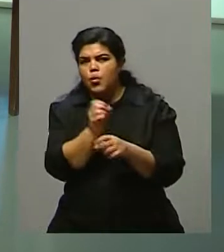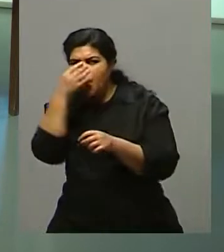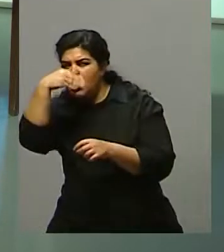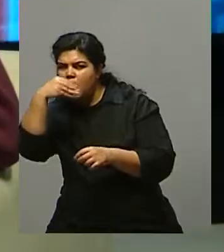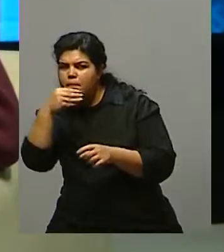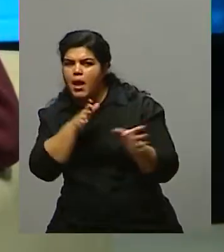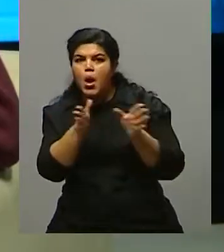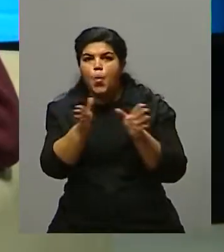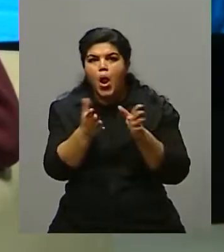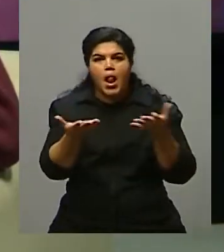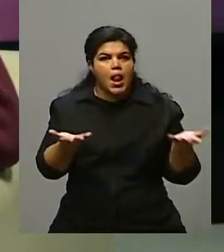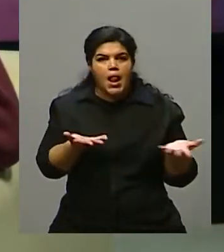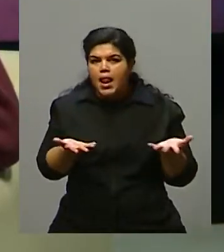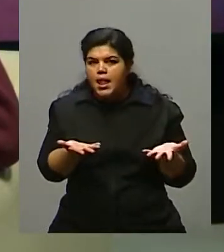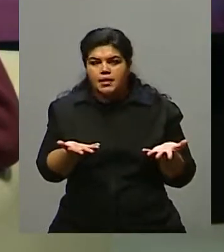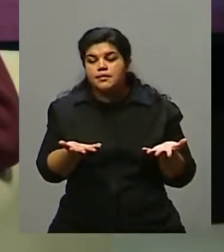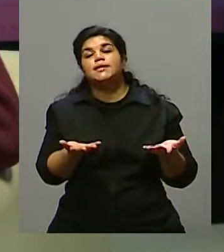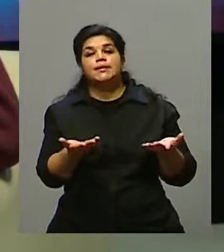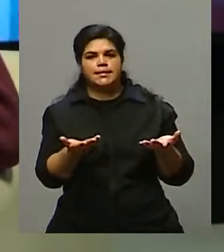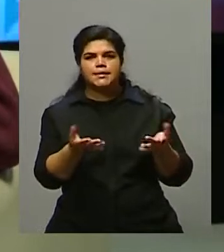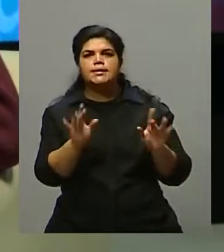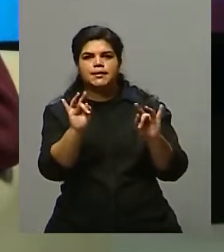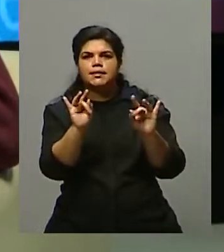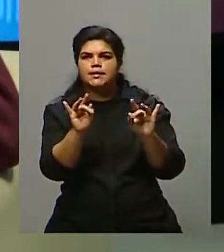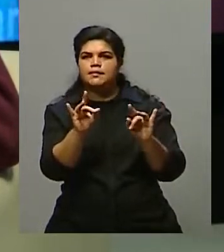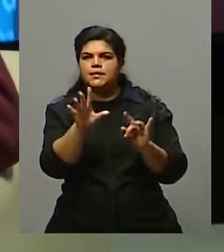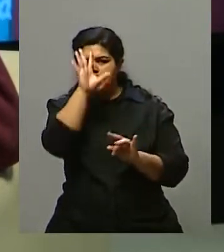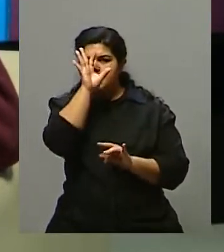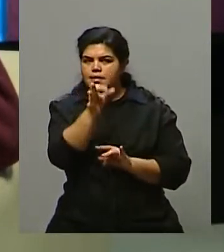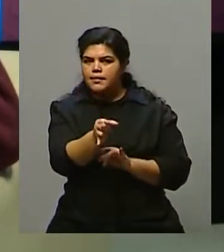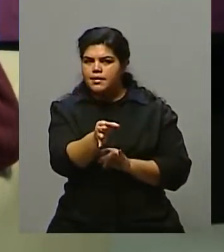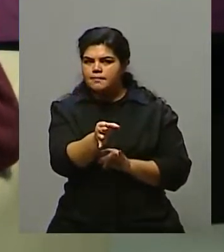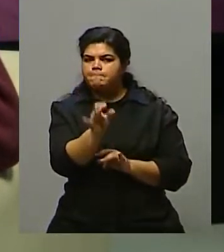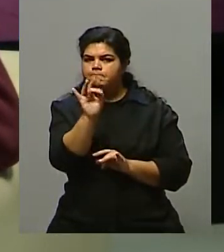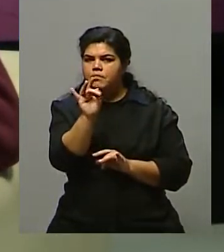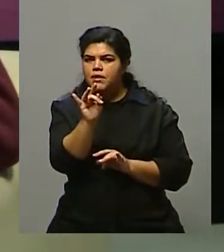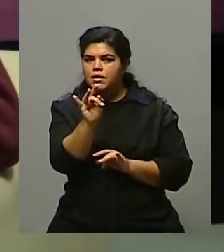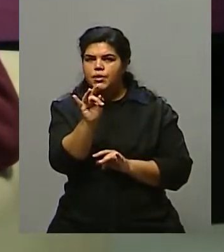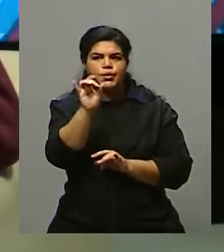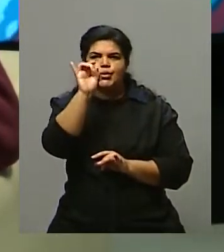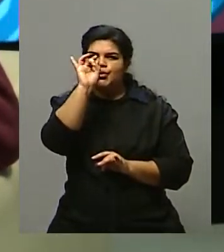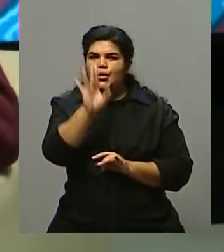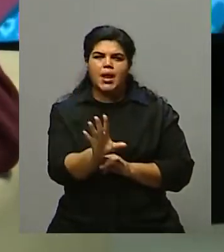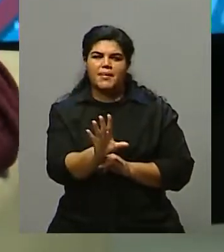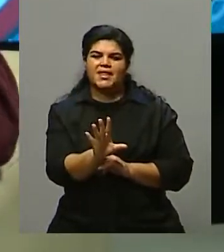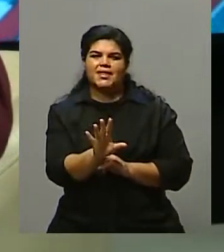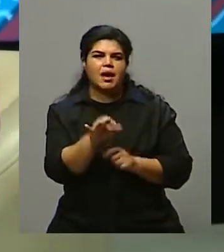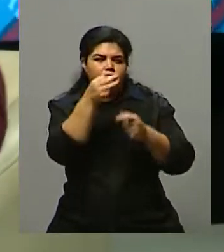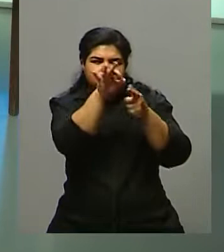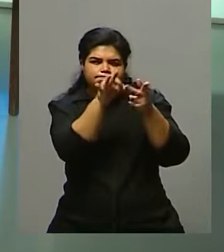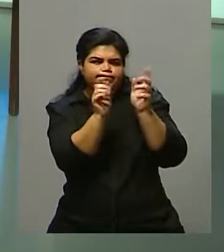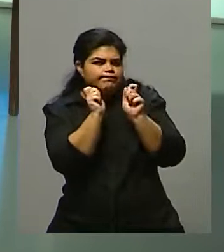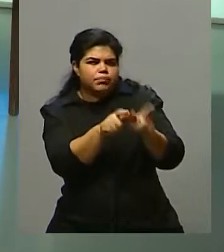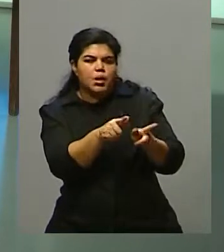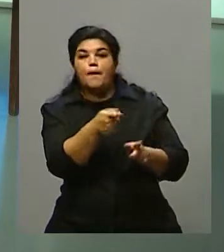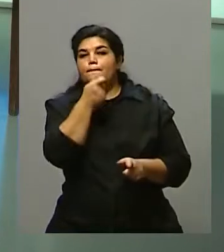difícil, y creo que no, clínicamente uno dice que no se pueden diferenciar, ¿sí? Salvo síntomas muy característicos. En su momento pérdida del